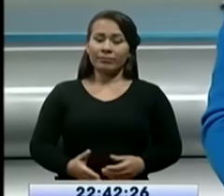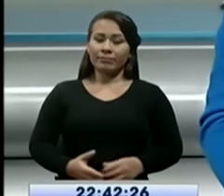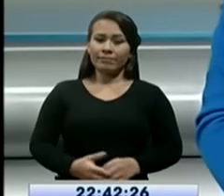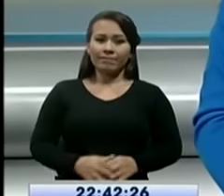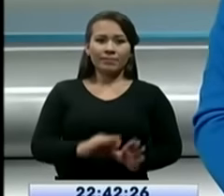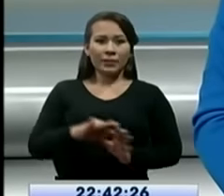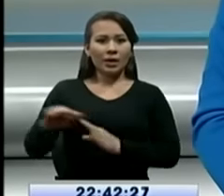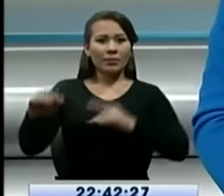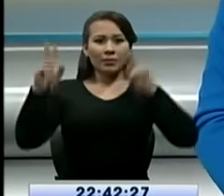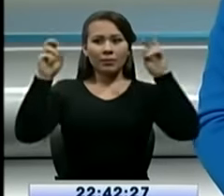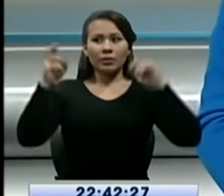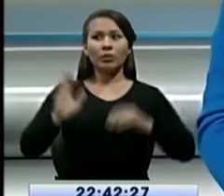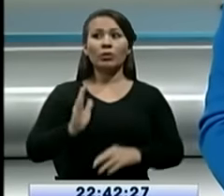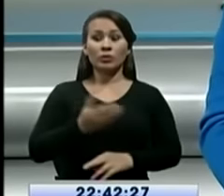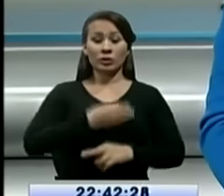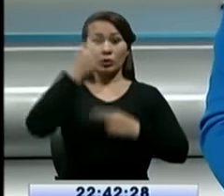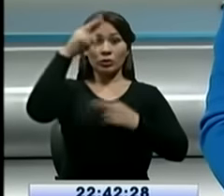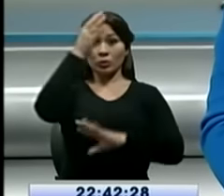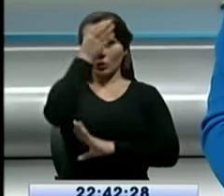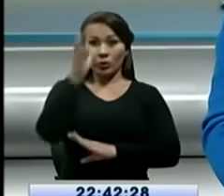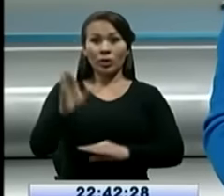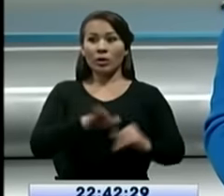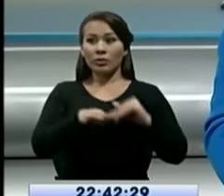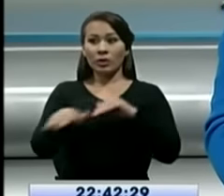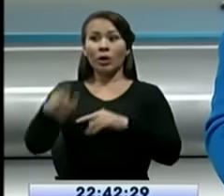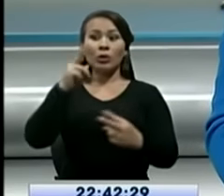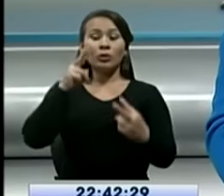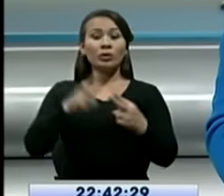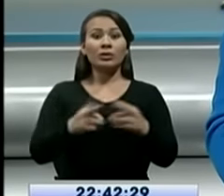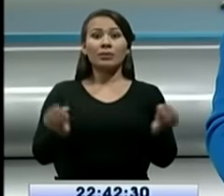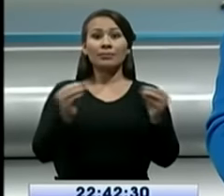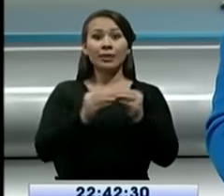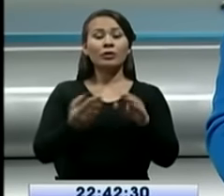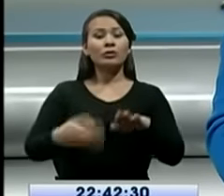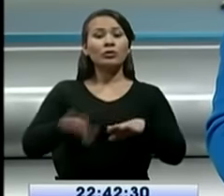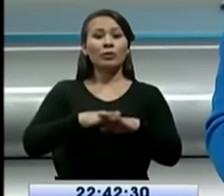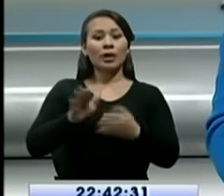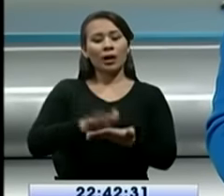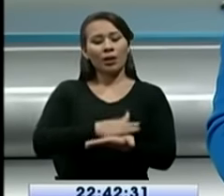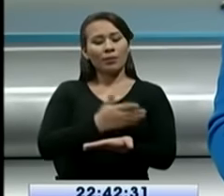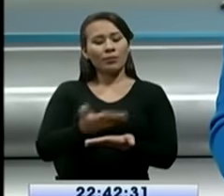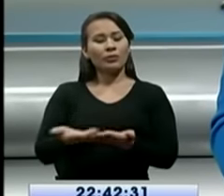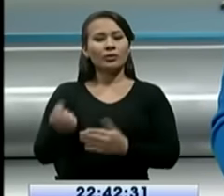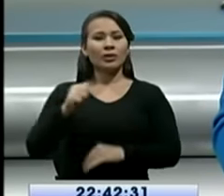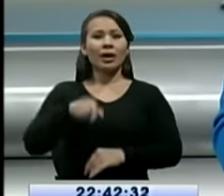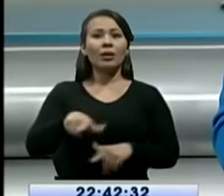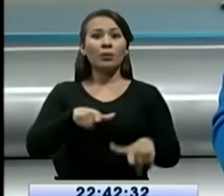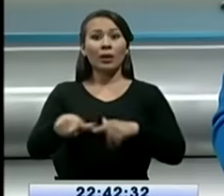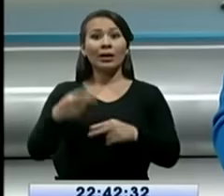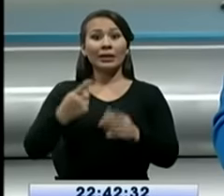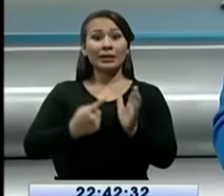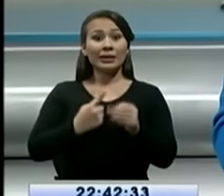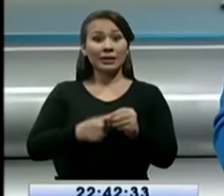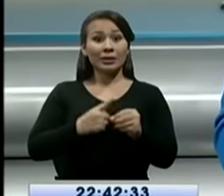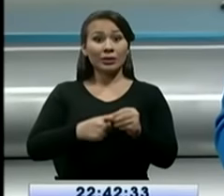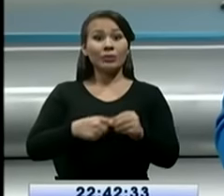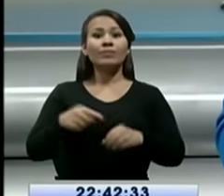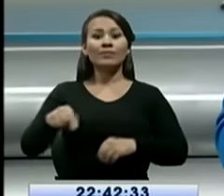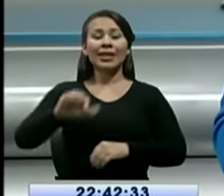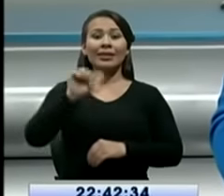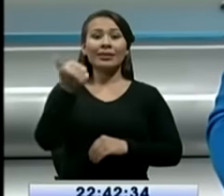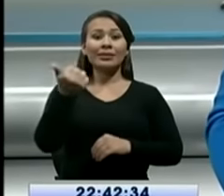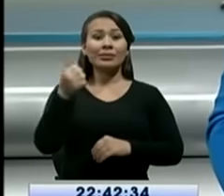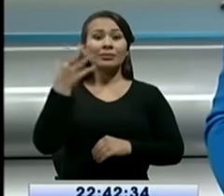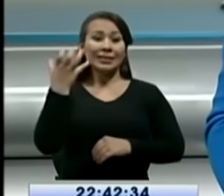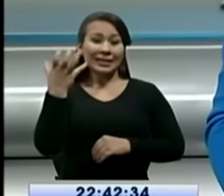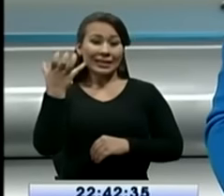Cambiamos de tema. Nuestra nota intercultural nos lleva a conocer más sobre la música sacra. En la ciudad de Quito se llevará a cabo el 15º